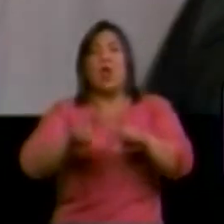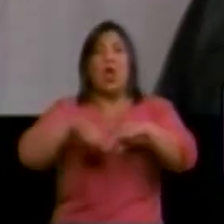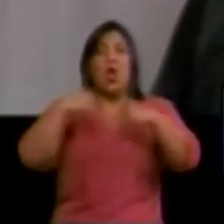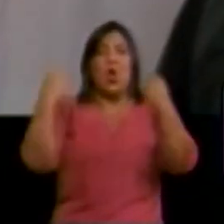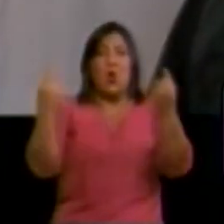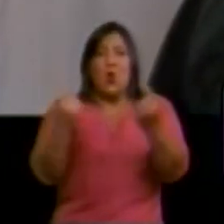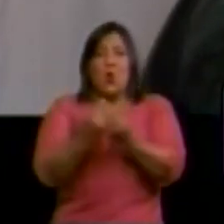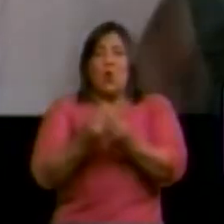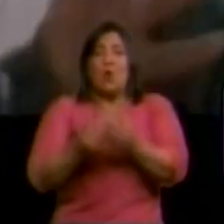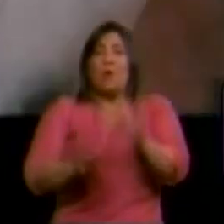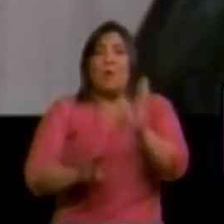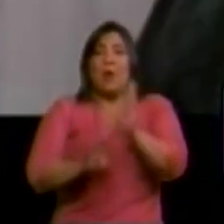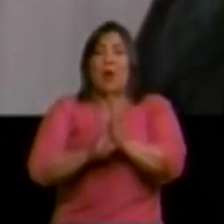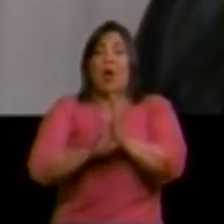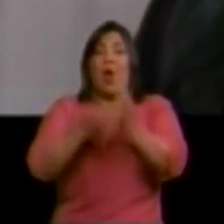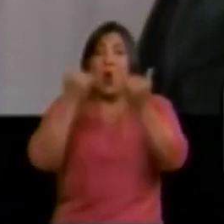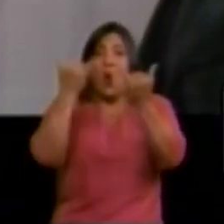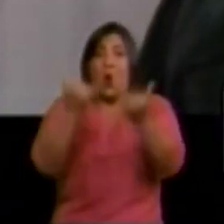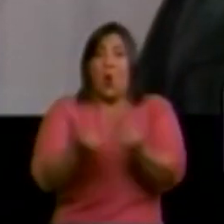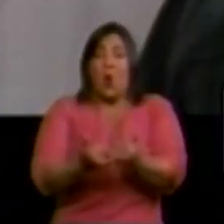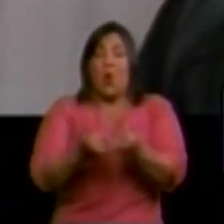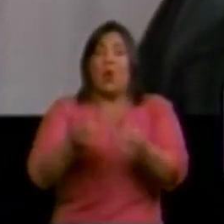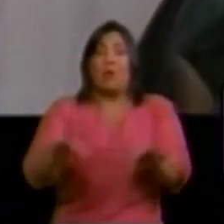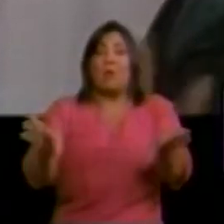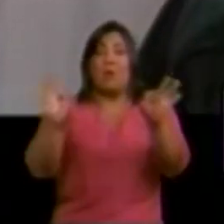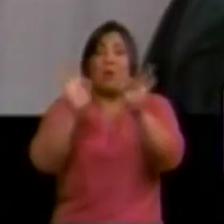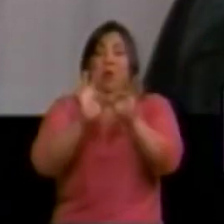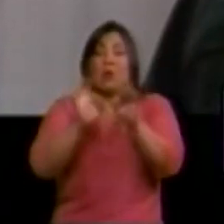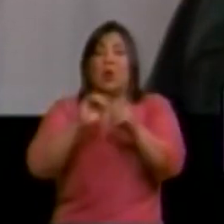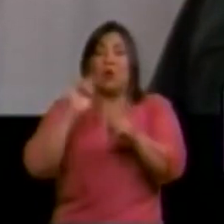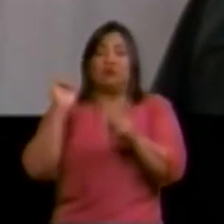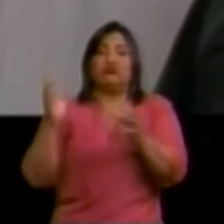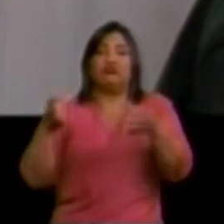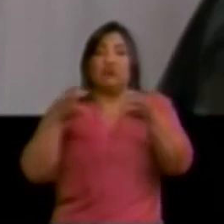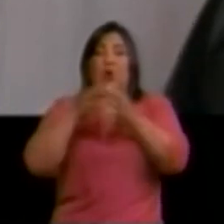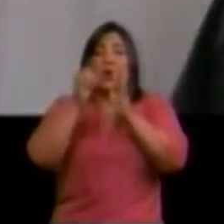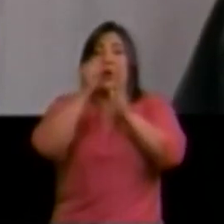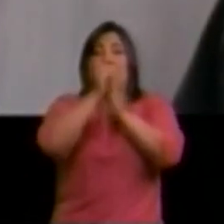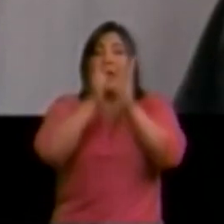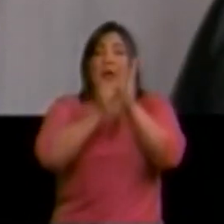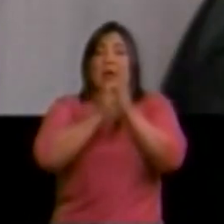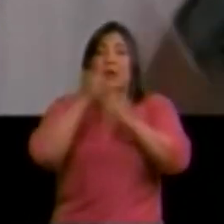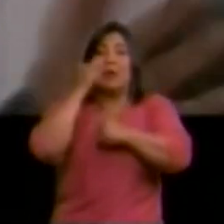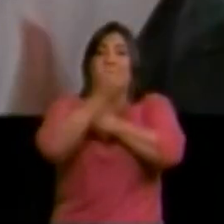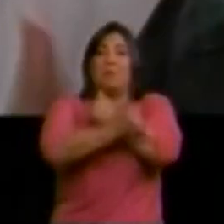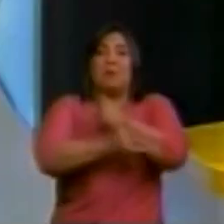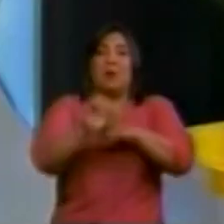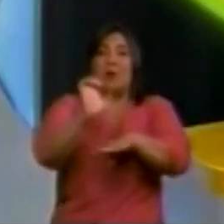gremial y todo, y más bien hoy amerita ser una sola agenda en común de país.